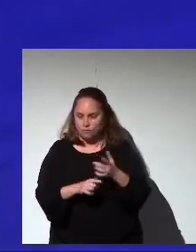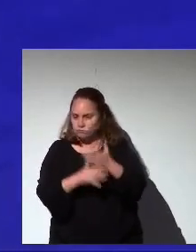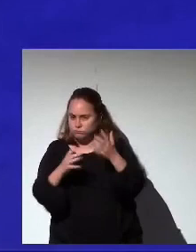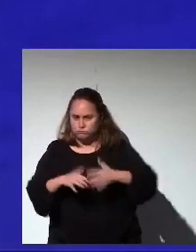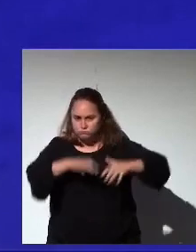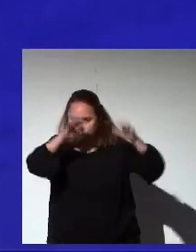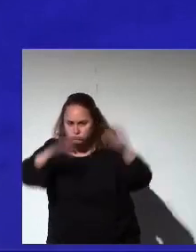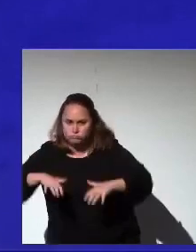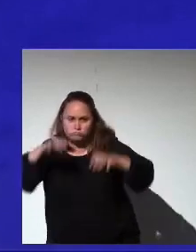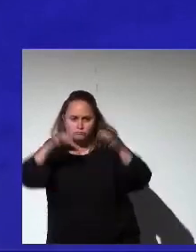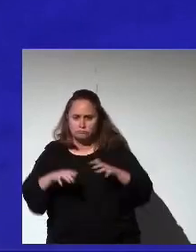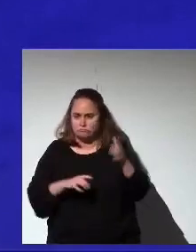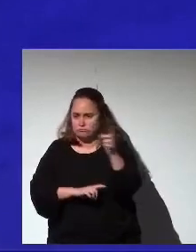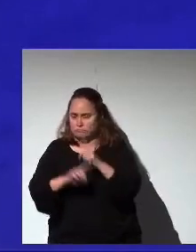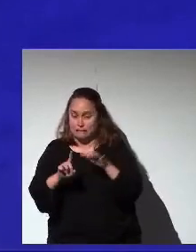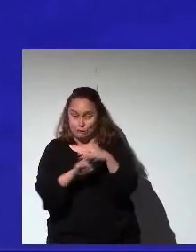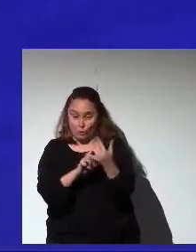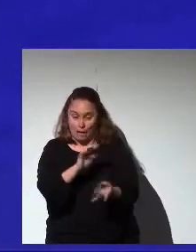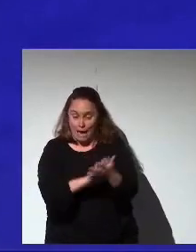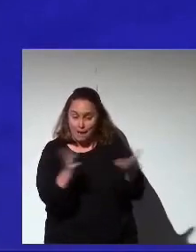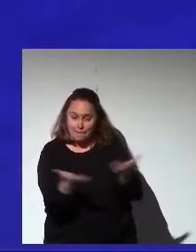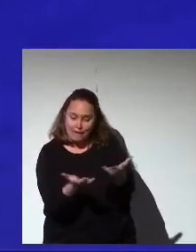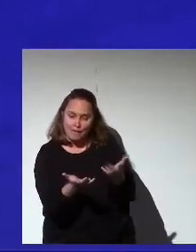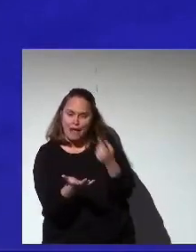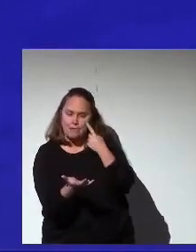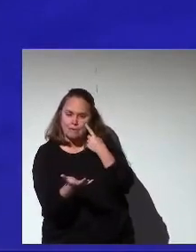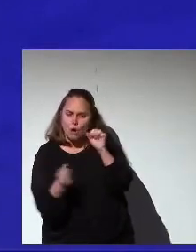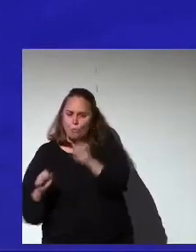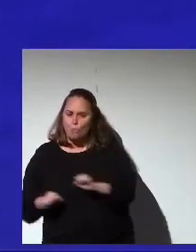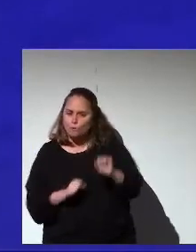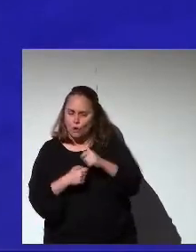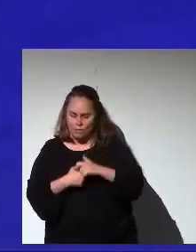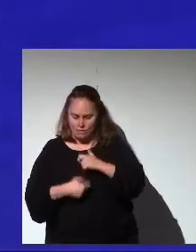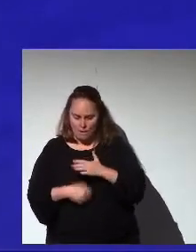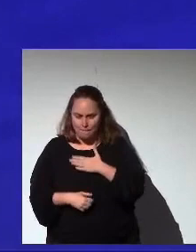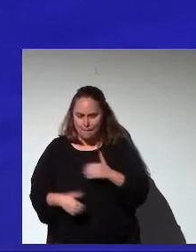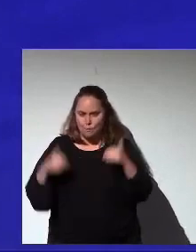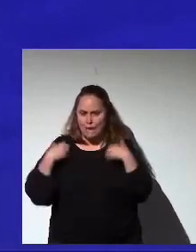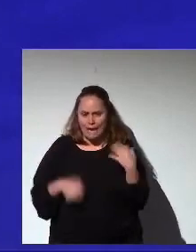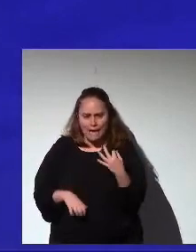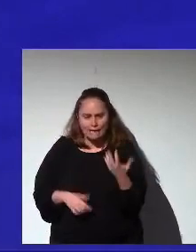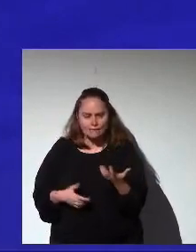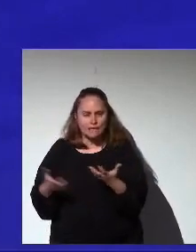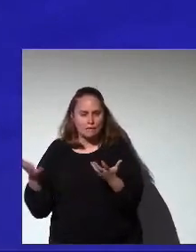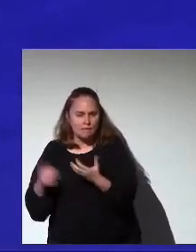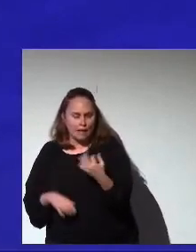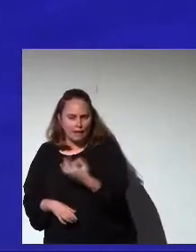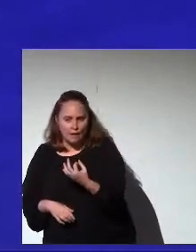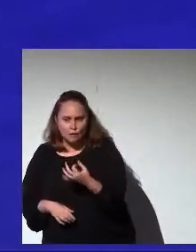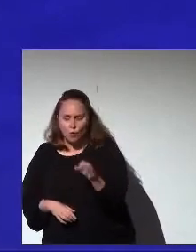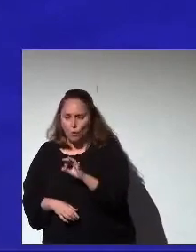vez más la línea entre qué es la protección civil, qué es la emergencia, qué es